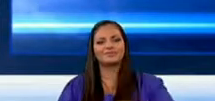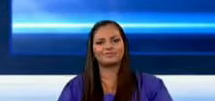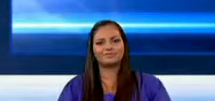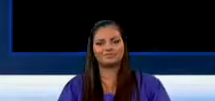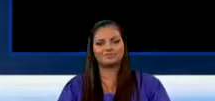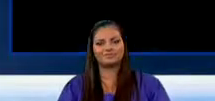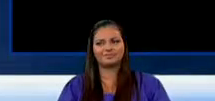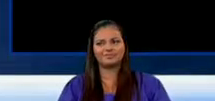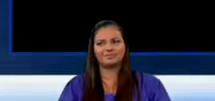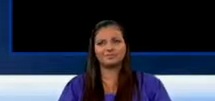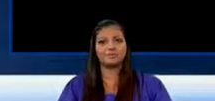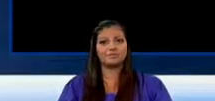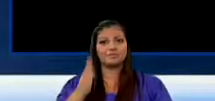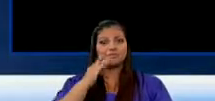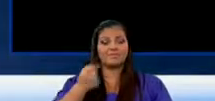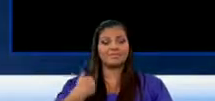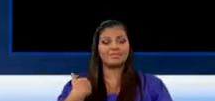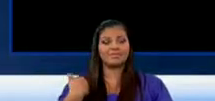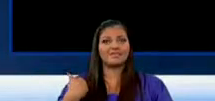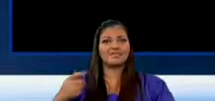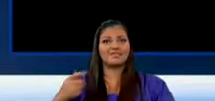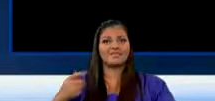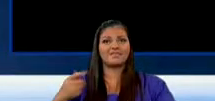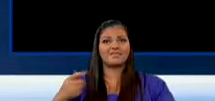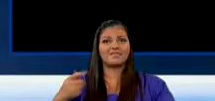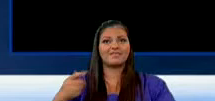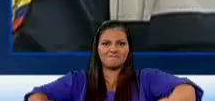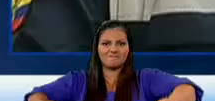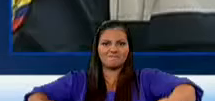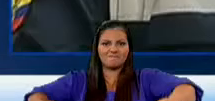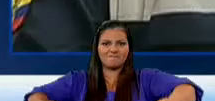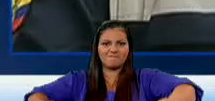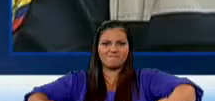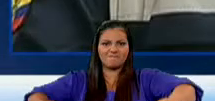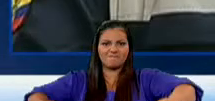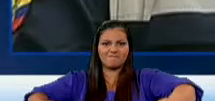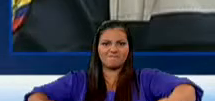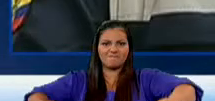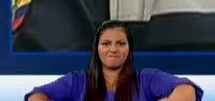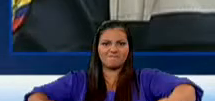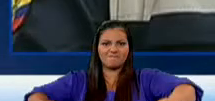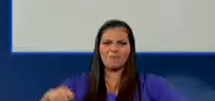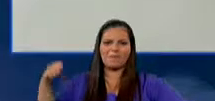Dice que tenía un peludo gruesote así. Vamos con otra información.